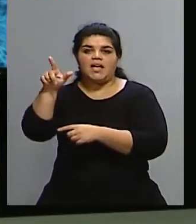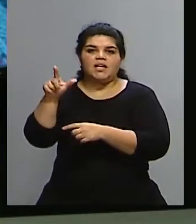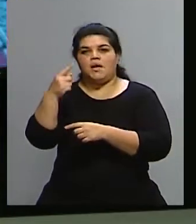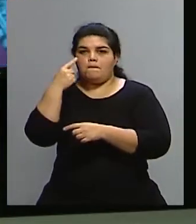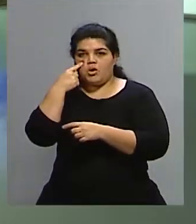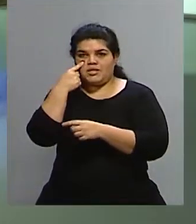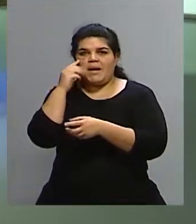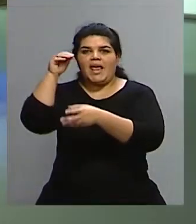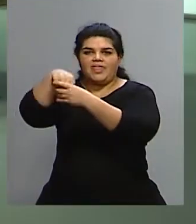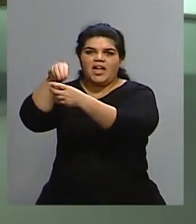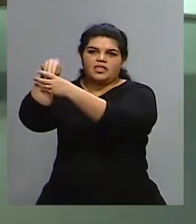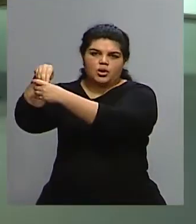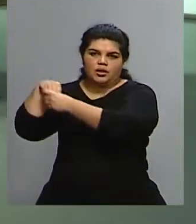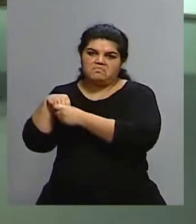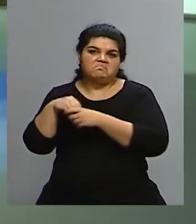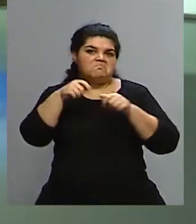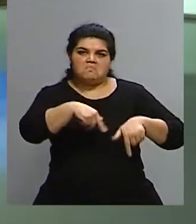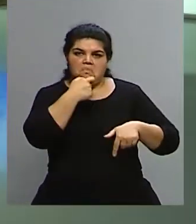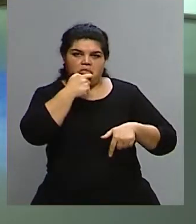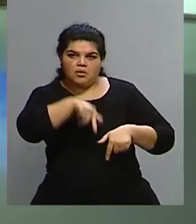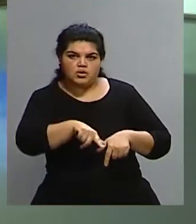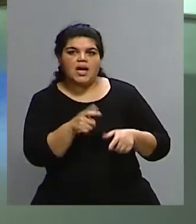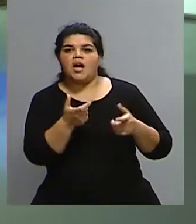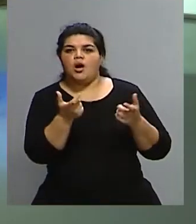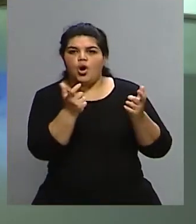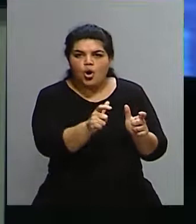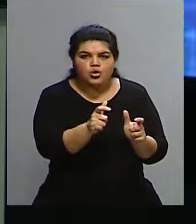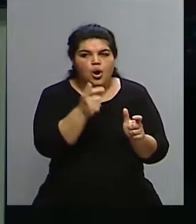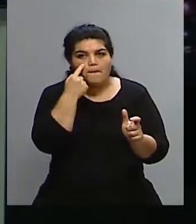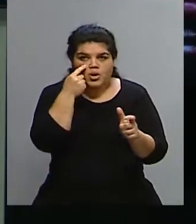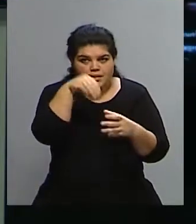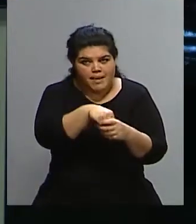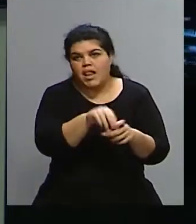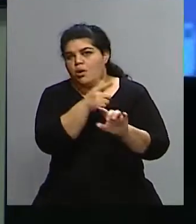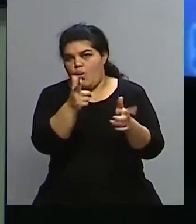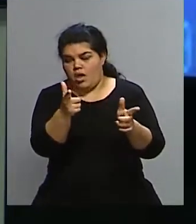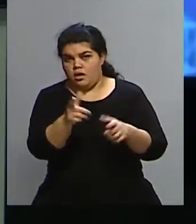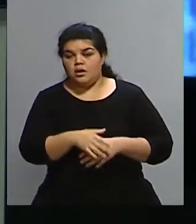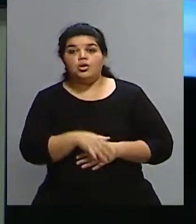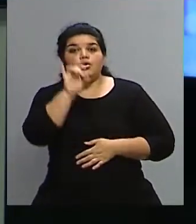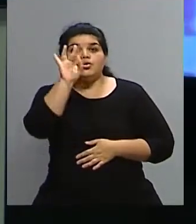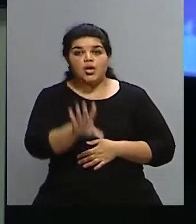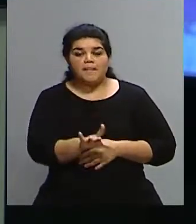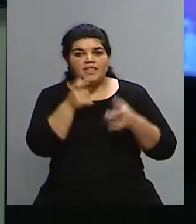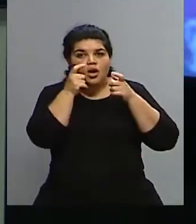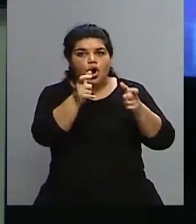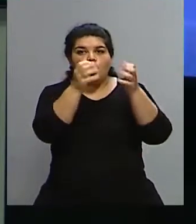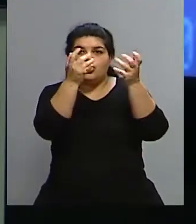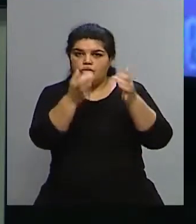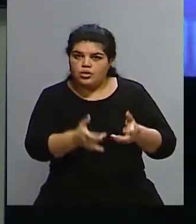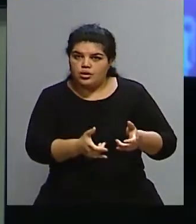municipales también, o sea, a nivel municipal. Acá en Mendoza no existen. Y el órgano de control interno a nivel municipios es también